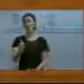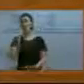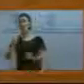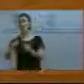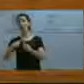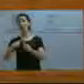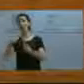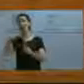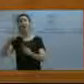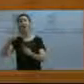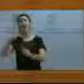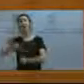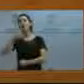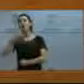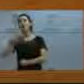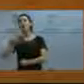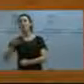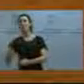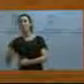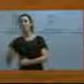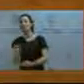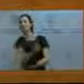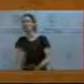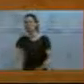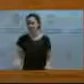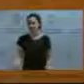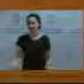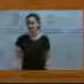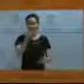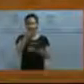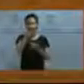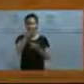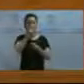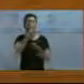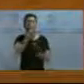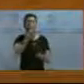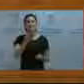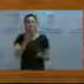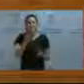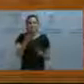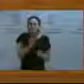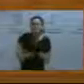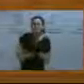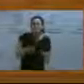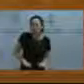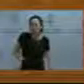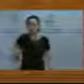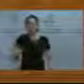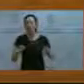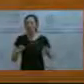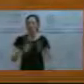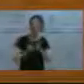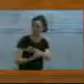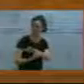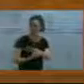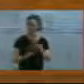teoría. Permítame que mi intervención tenga más que ver con la reflexión que con la indignación, teniendo en cuenta el contexto político y